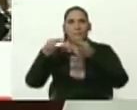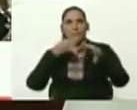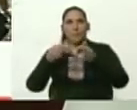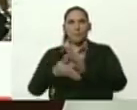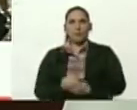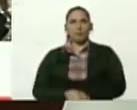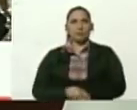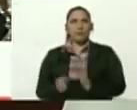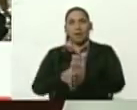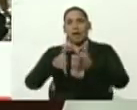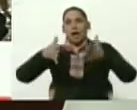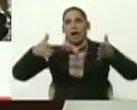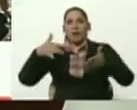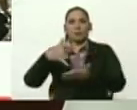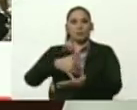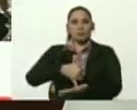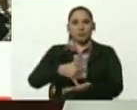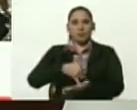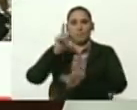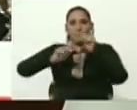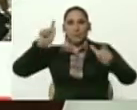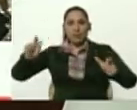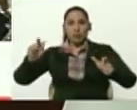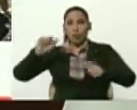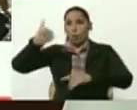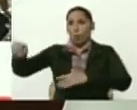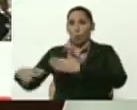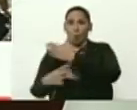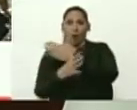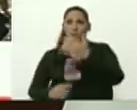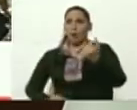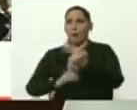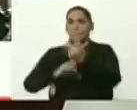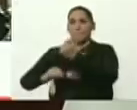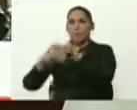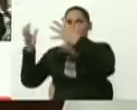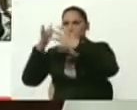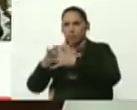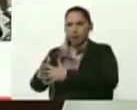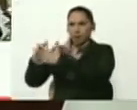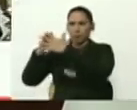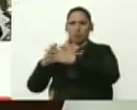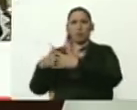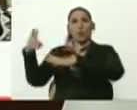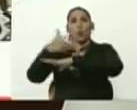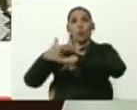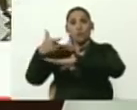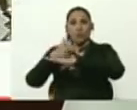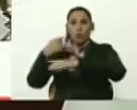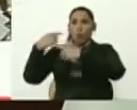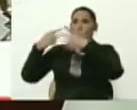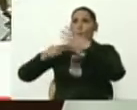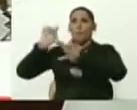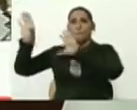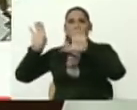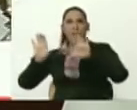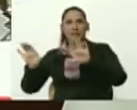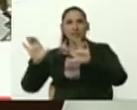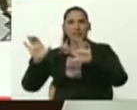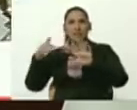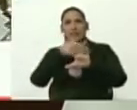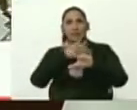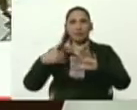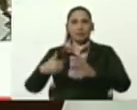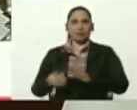suma gravedad, puesto que el ciudadano Guaidó, con apoyo de los Estados Unidos y gobiernos extranjeros, ha pretendido